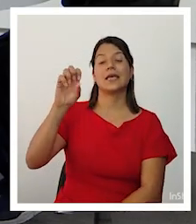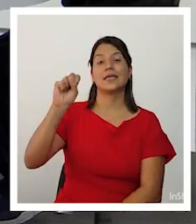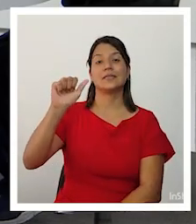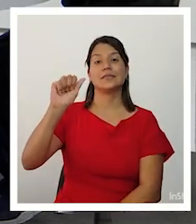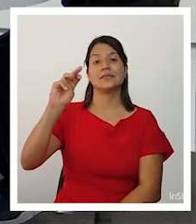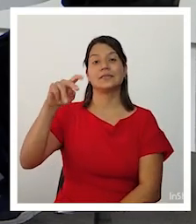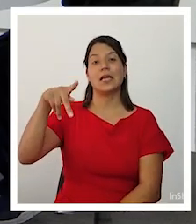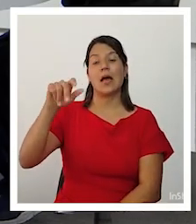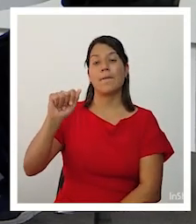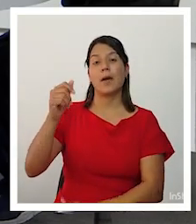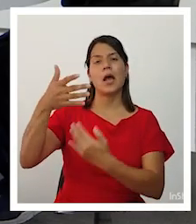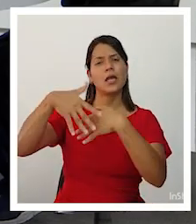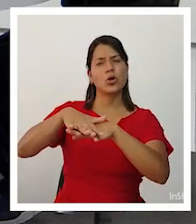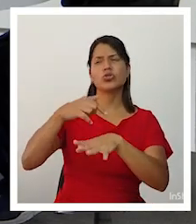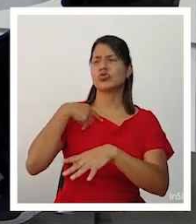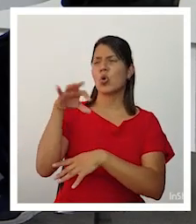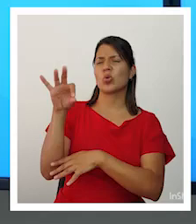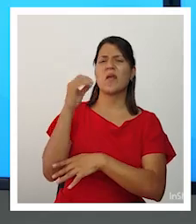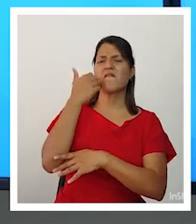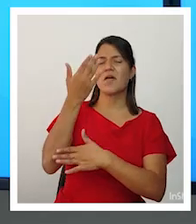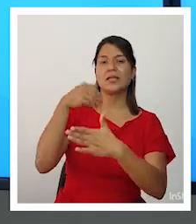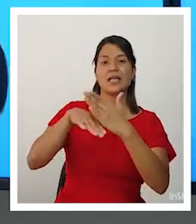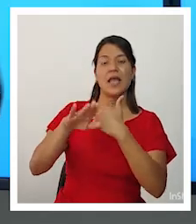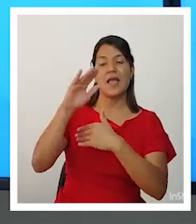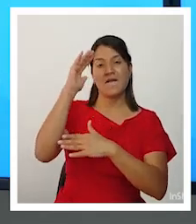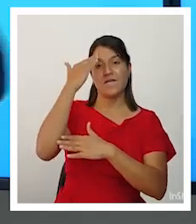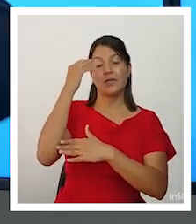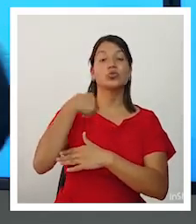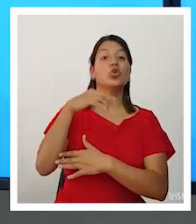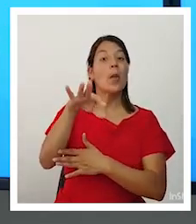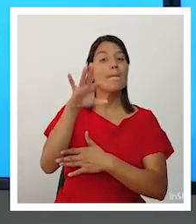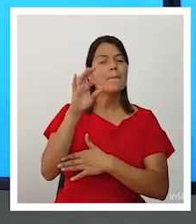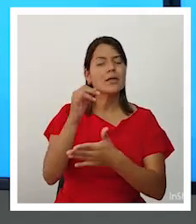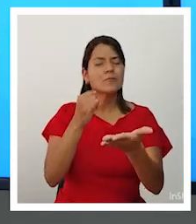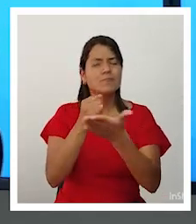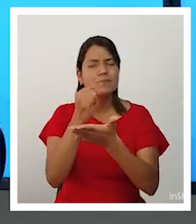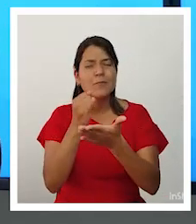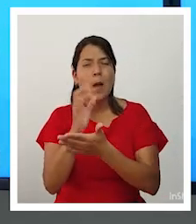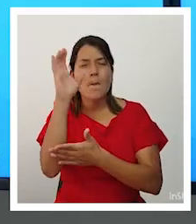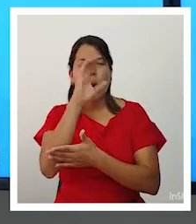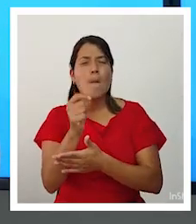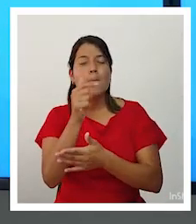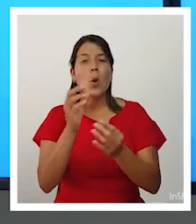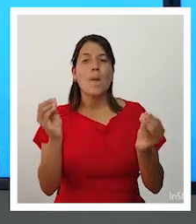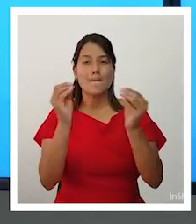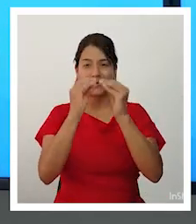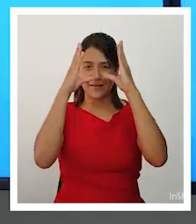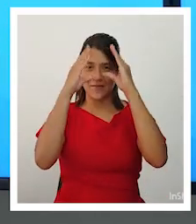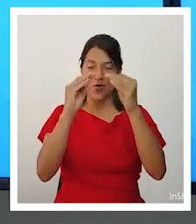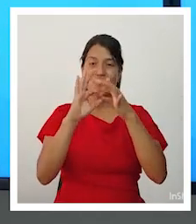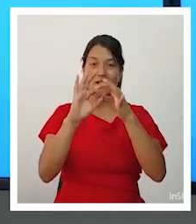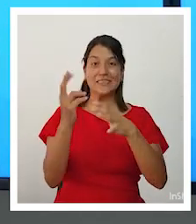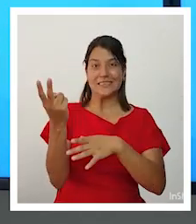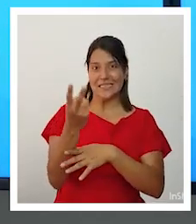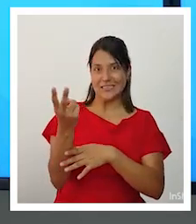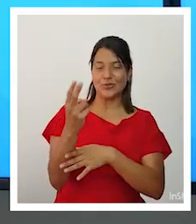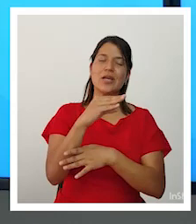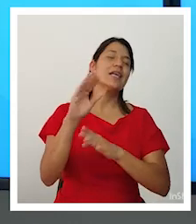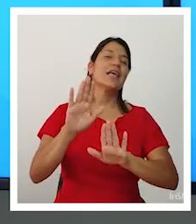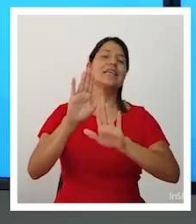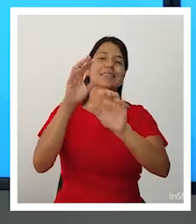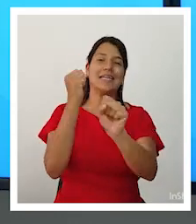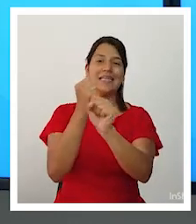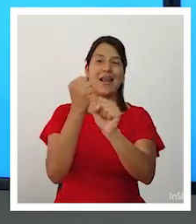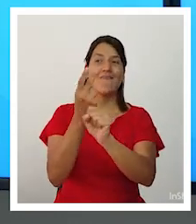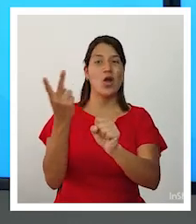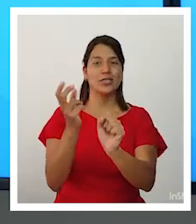los encontré fácilmente en Facebook. Los invito a indagar, a buscar un poco más de información sobre ellos y el maravilloso trabajo que